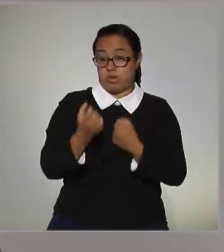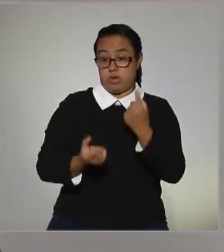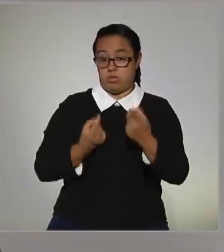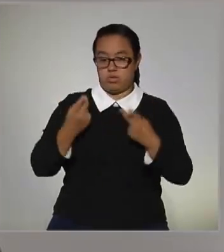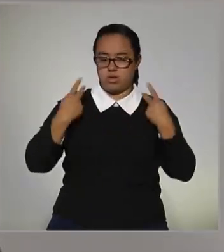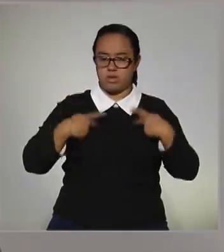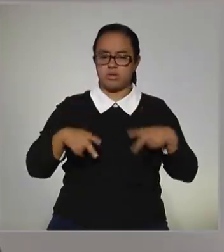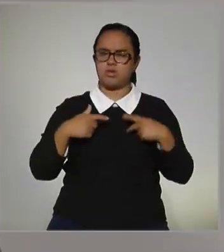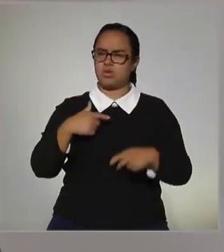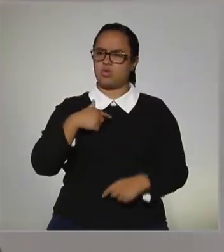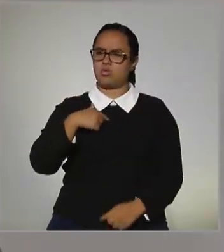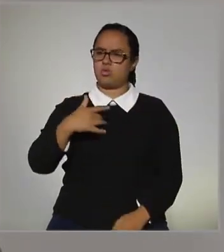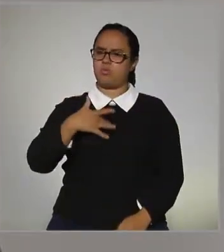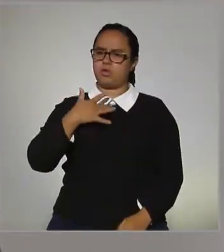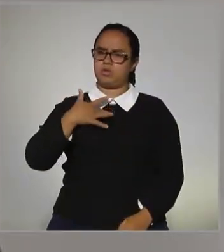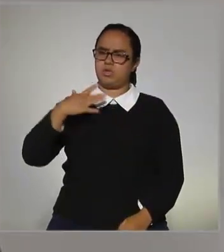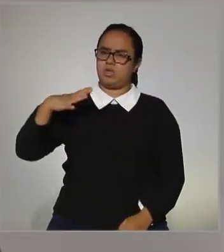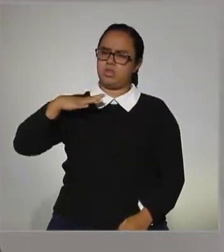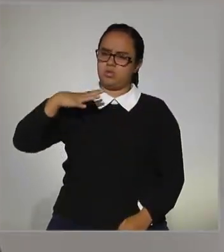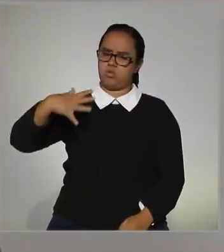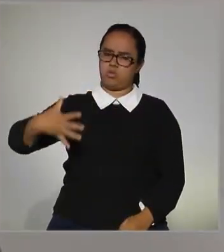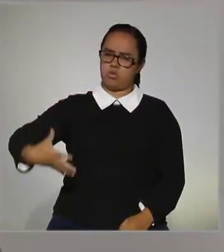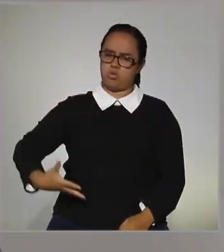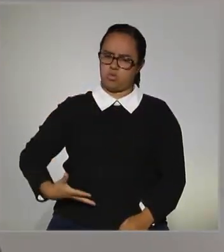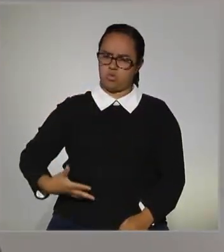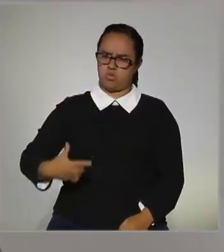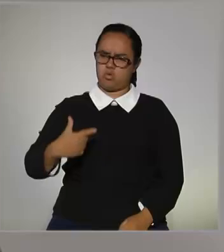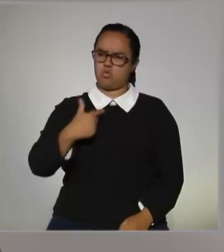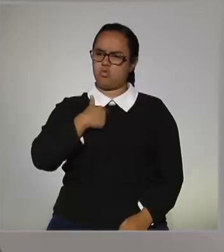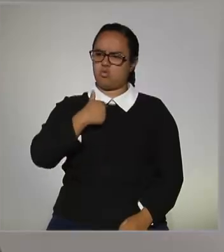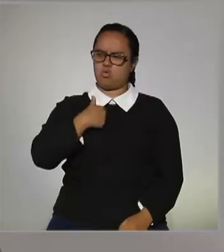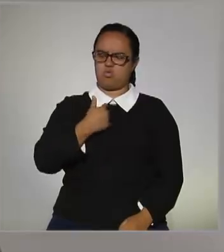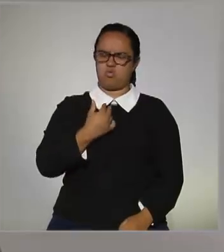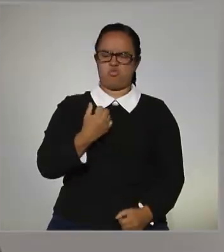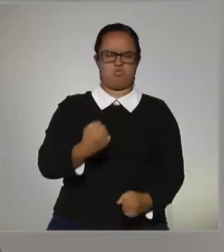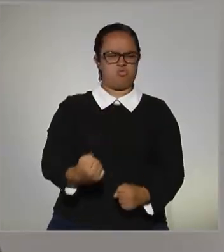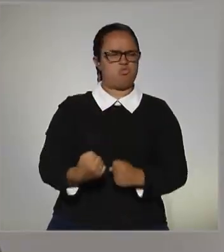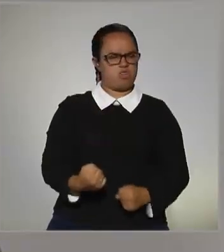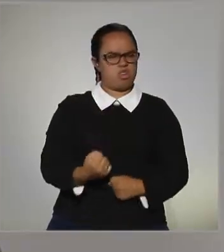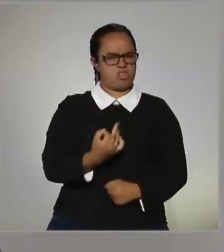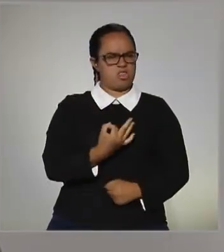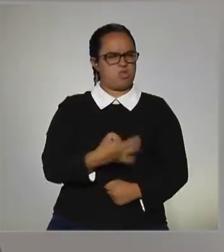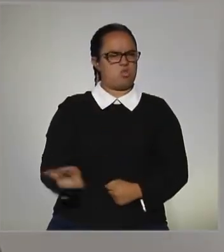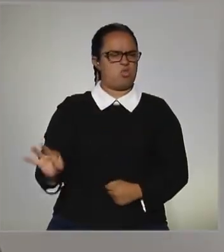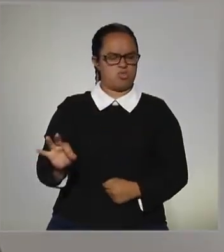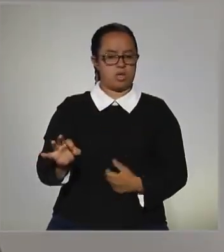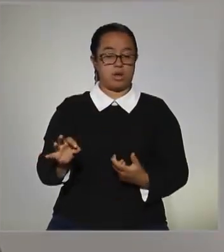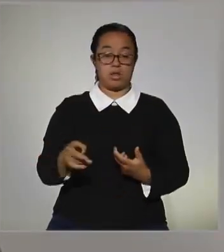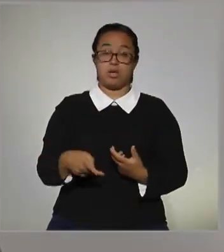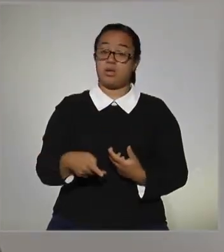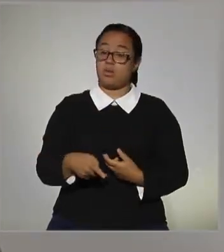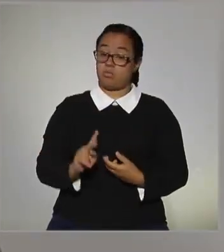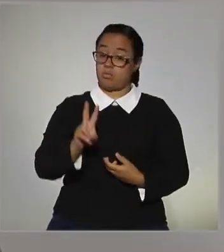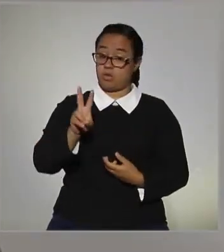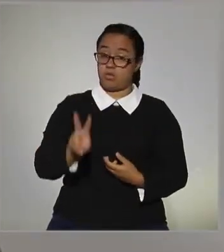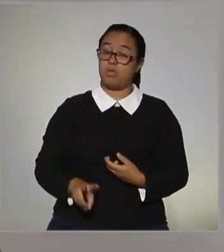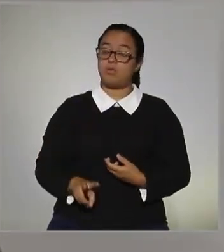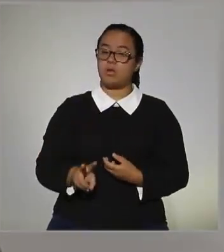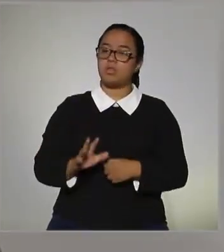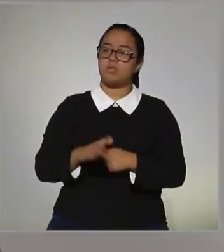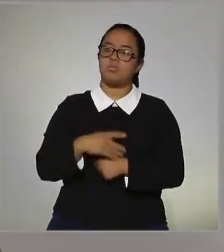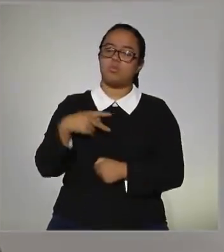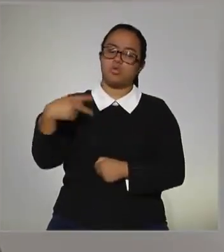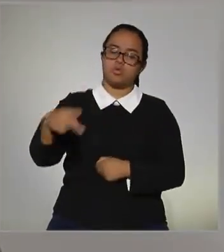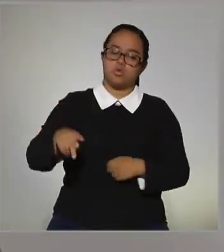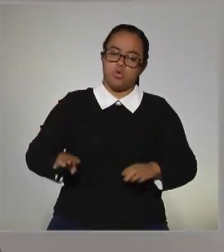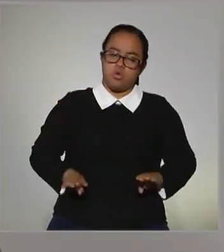puede enorgullecerse, ¿no? Sentir hasta orgullo de ser como muy tajante y muy dura, ¿no? En su carácter, cuando en realidad pues, tiene que ver con una